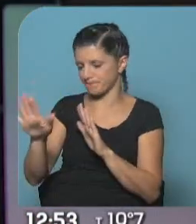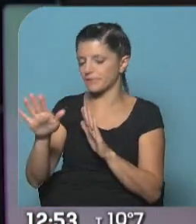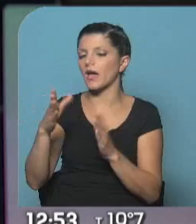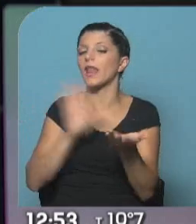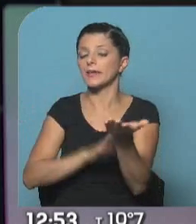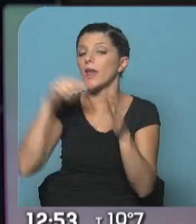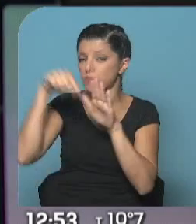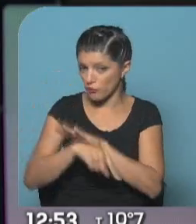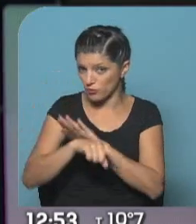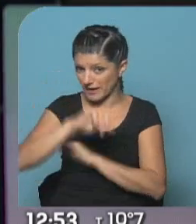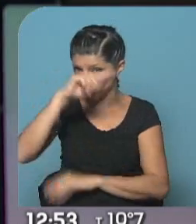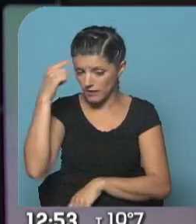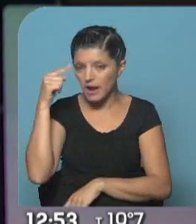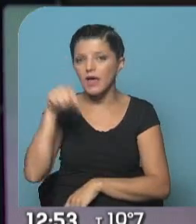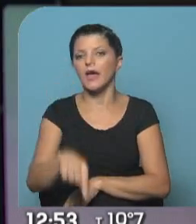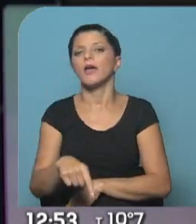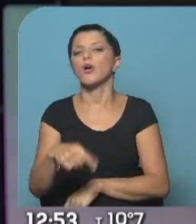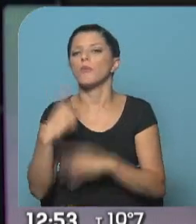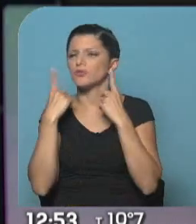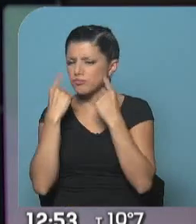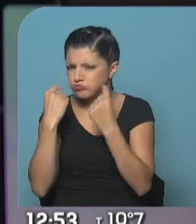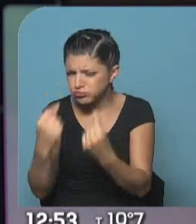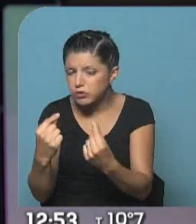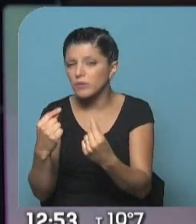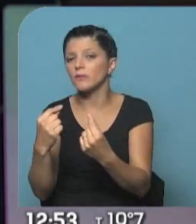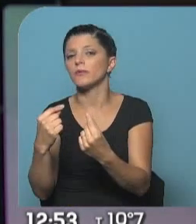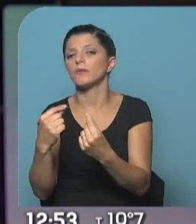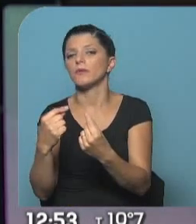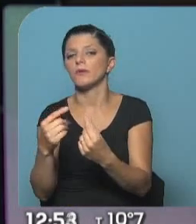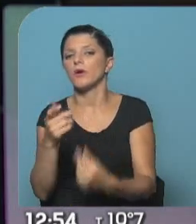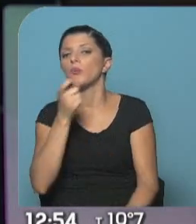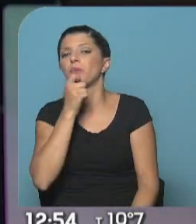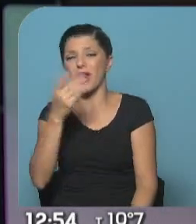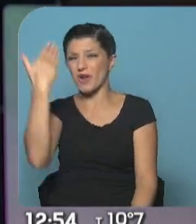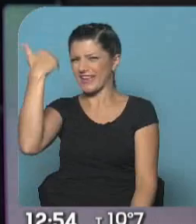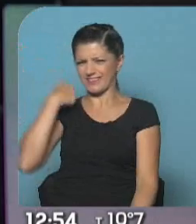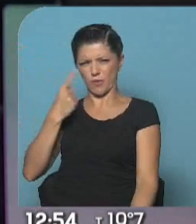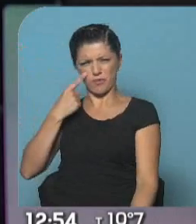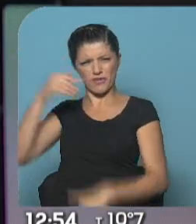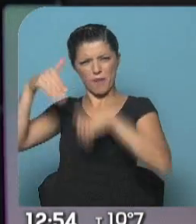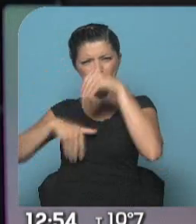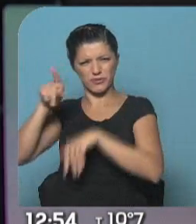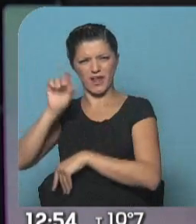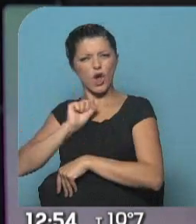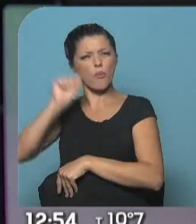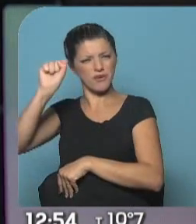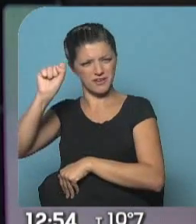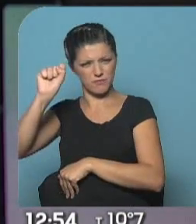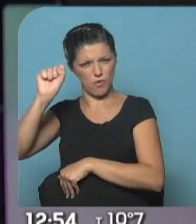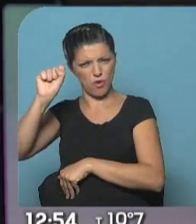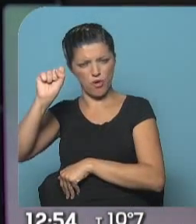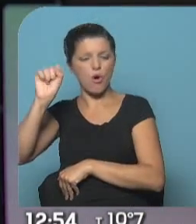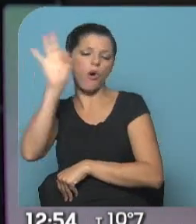bien de protestas y de captación del voto descontento, que puede ser el antiguo voto comunista o del alemán que vivía en Alemania comunista o